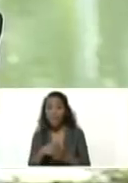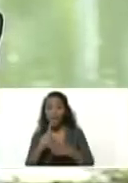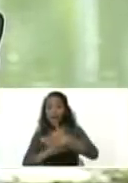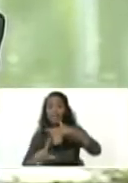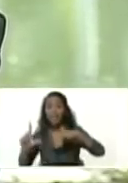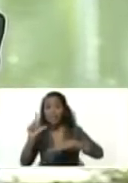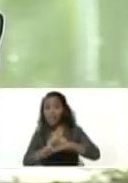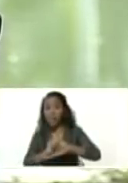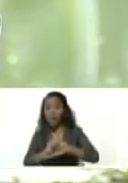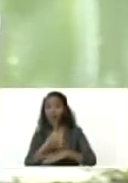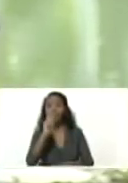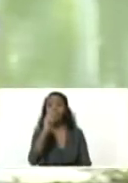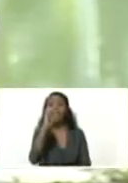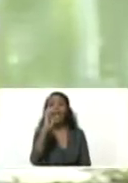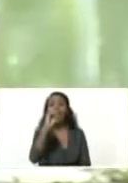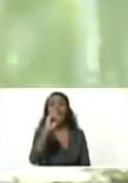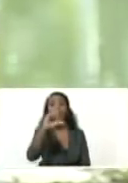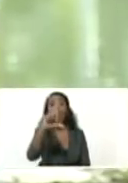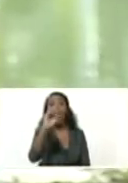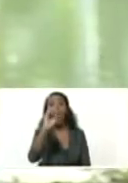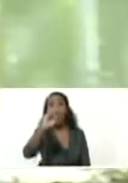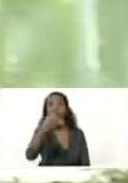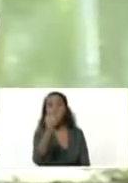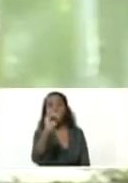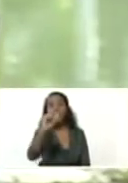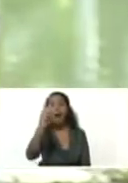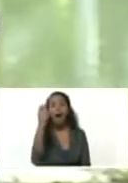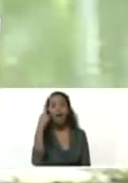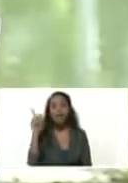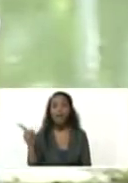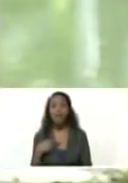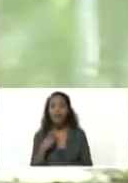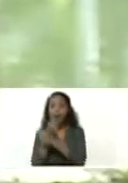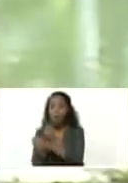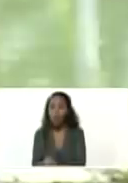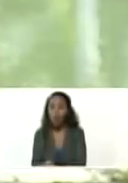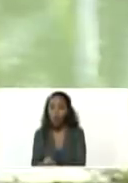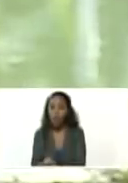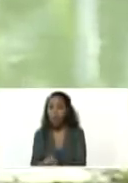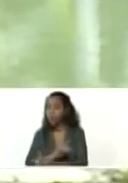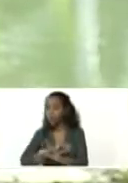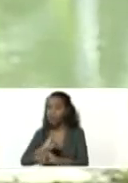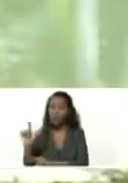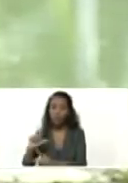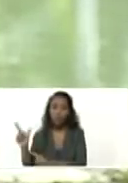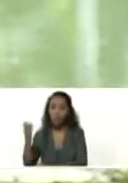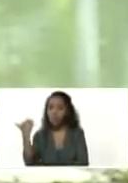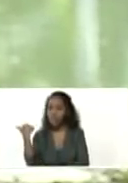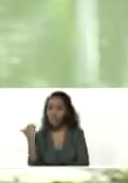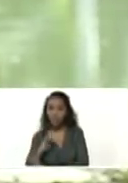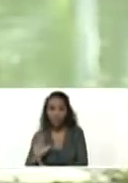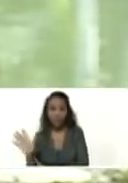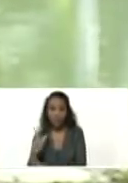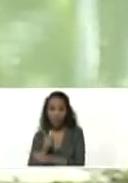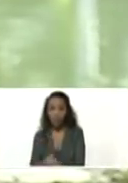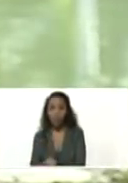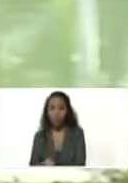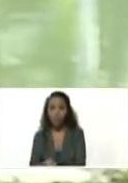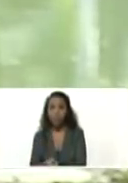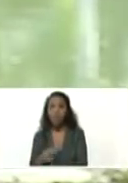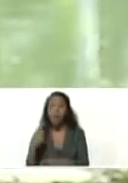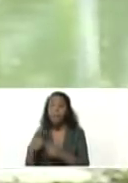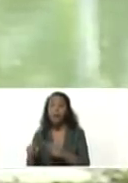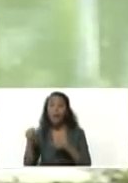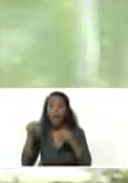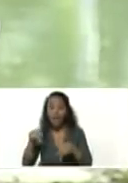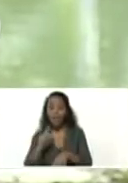teología graduados en los institutos propios de educación teológica evangélica. Y en este momento hay